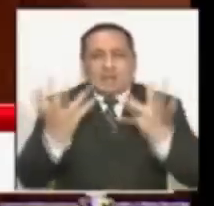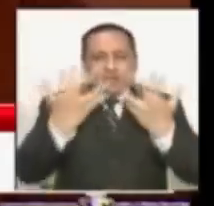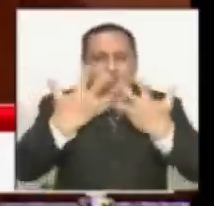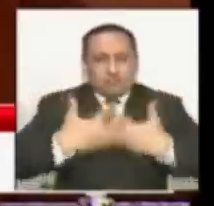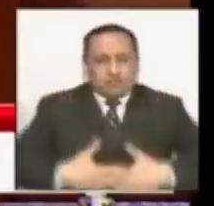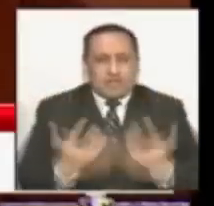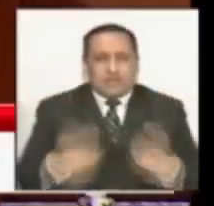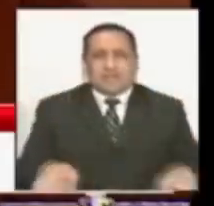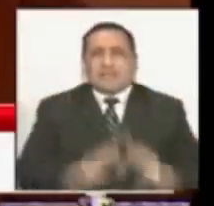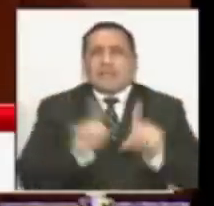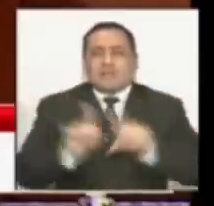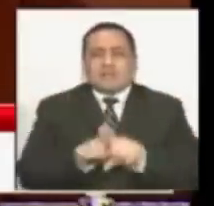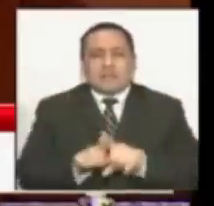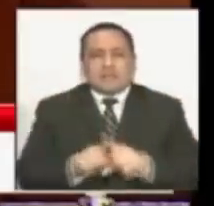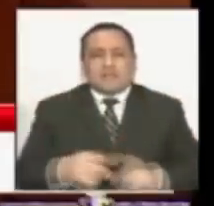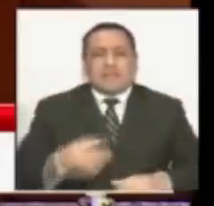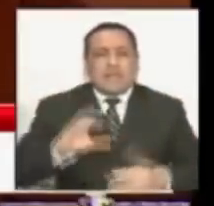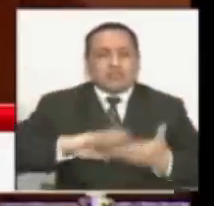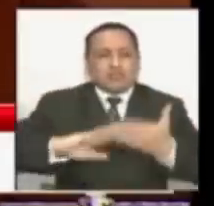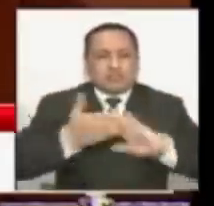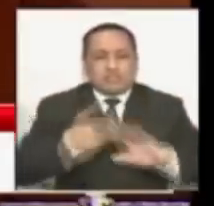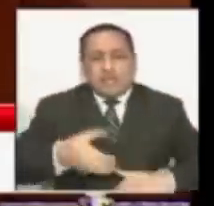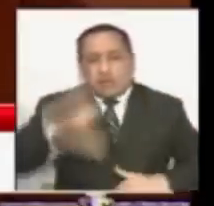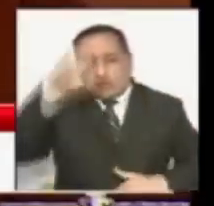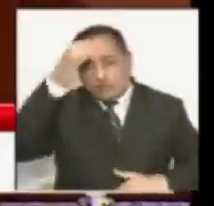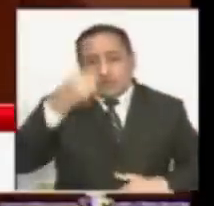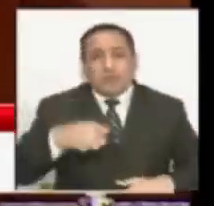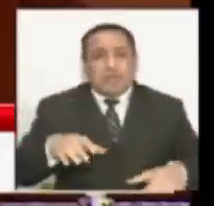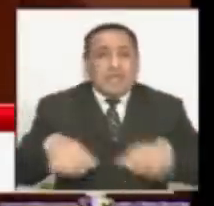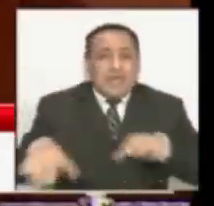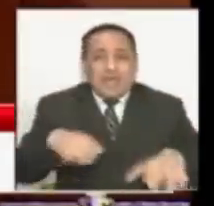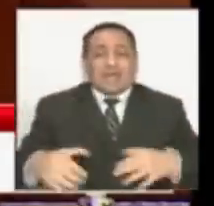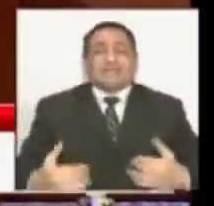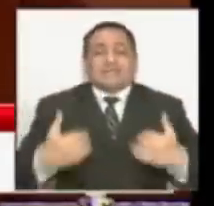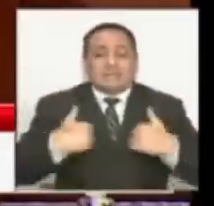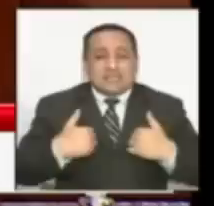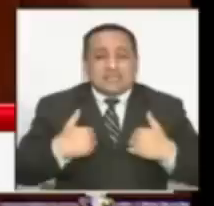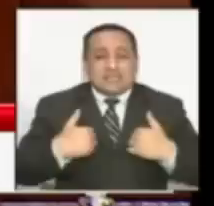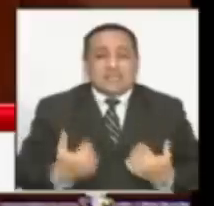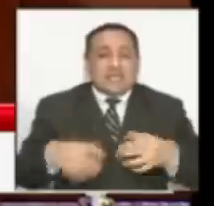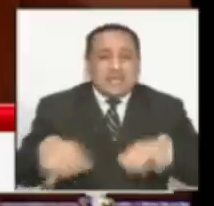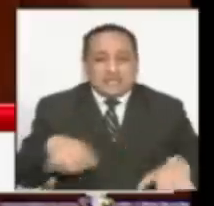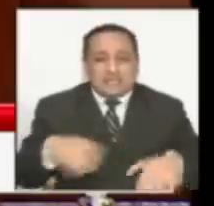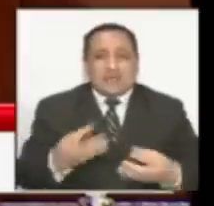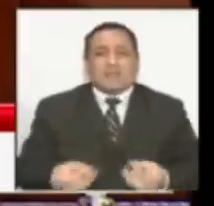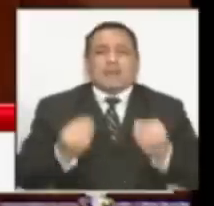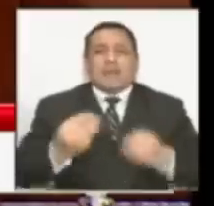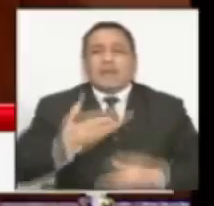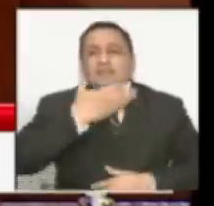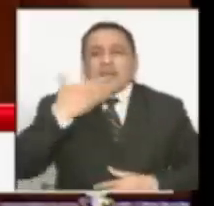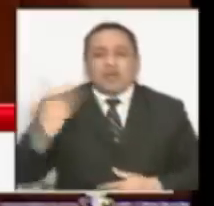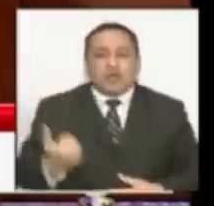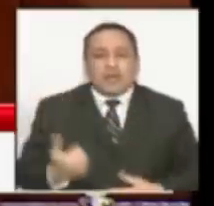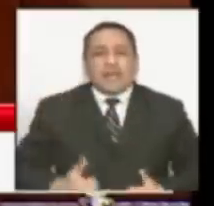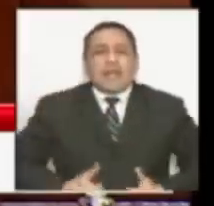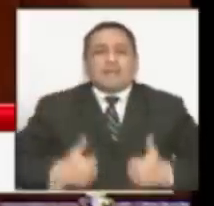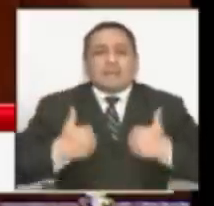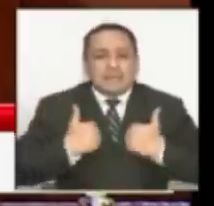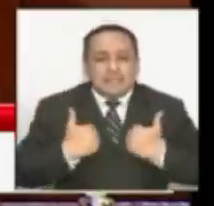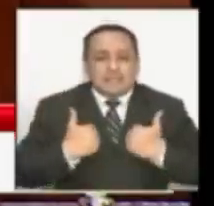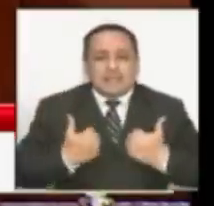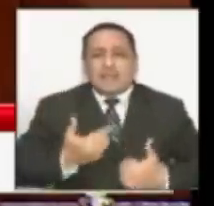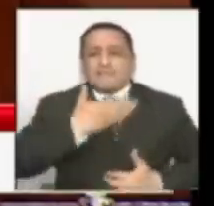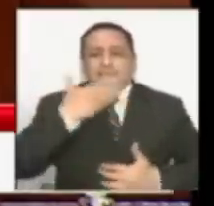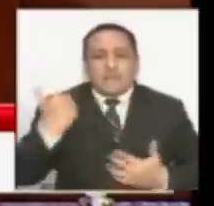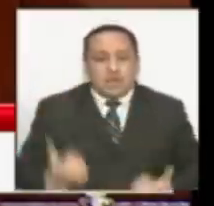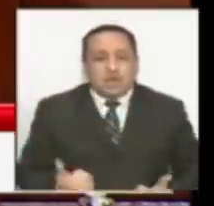esta época de la sociedad del conocimiento, hace y tiene que hacer para mejorar la calidad de vida,